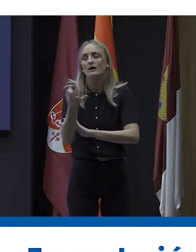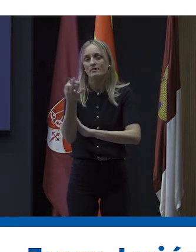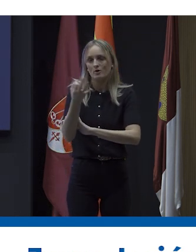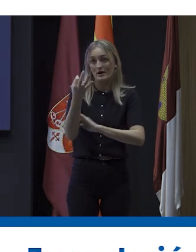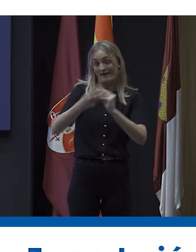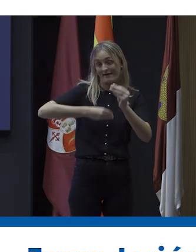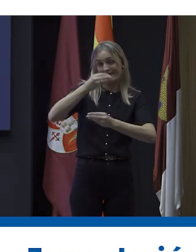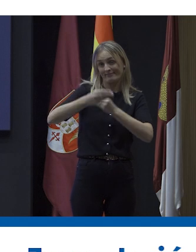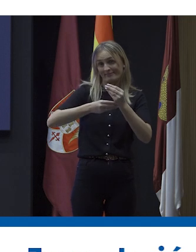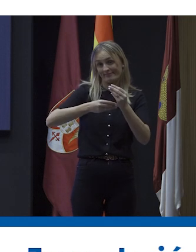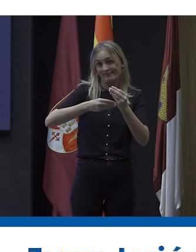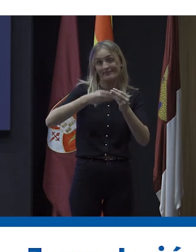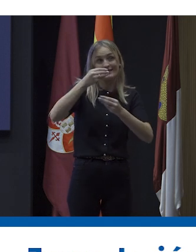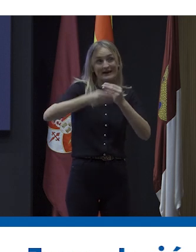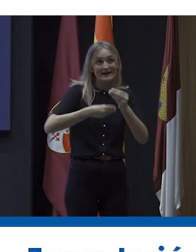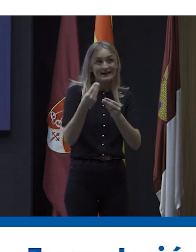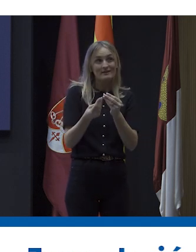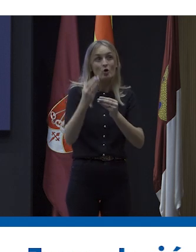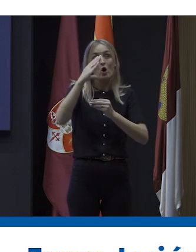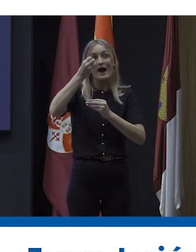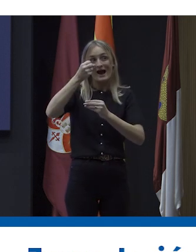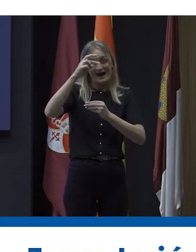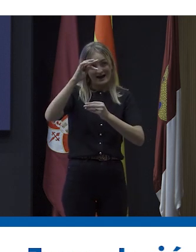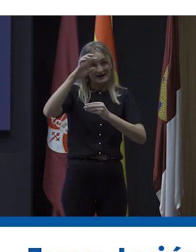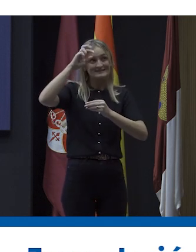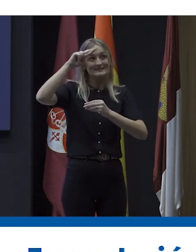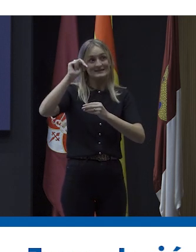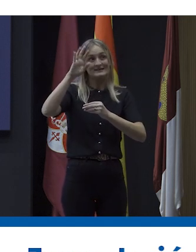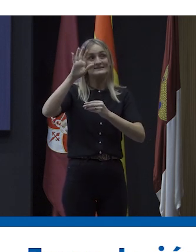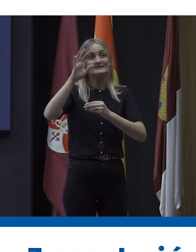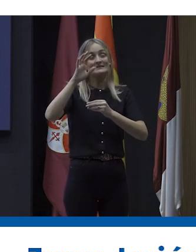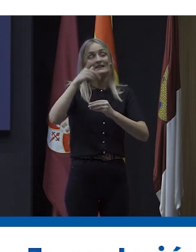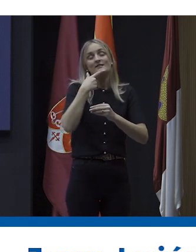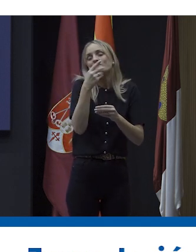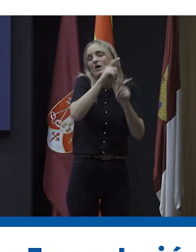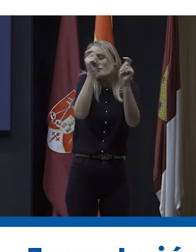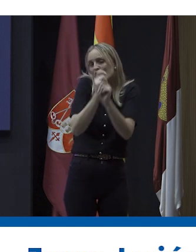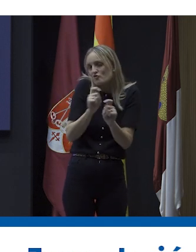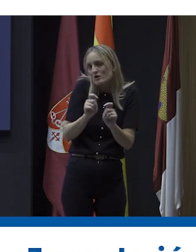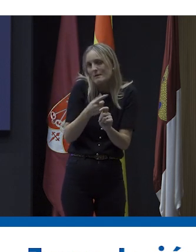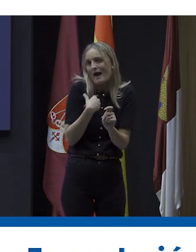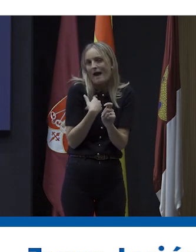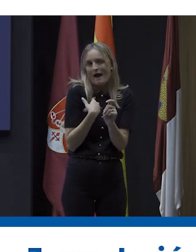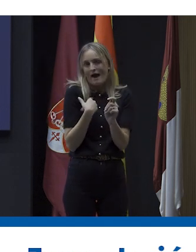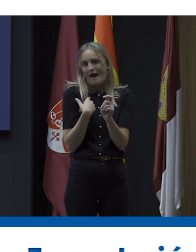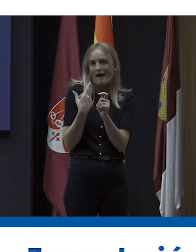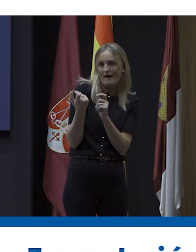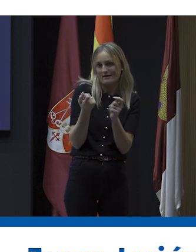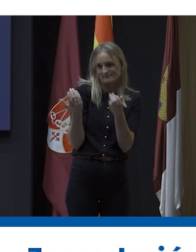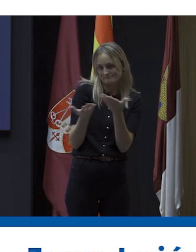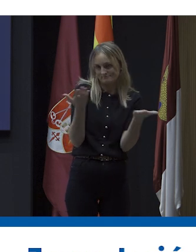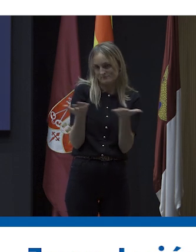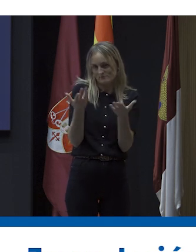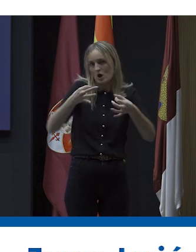con un globito en la punta, de forma pues, muy artesanal inicialmente, claro, y esto lo fue